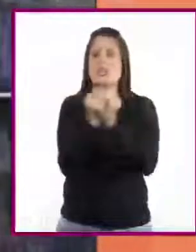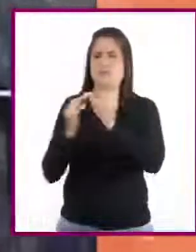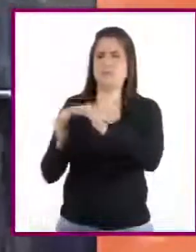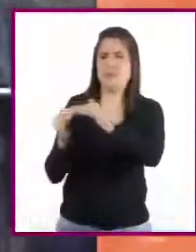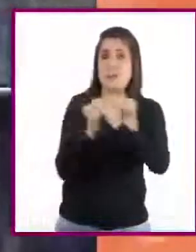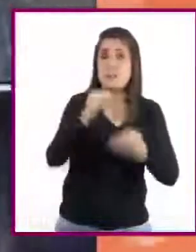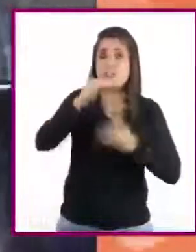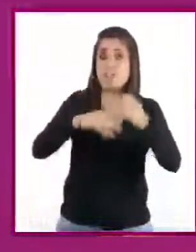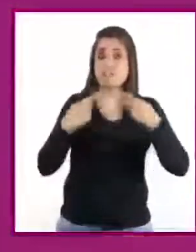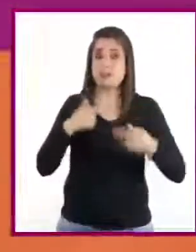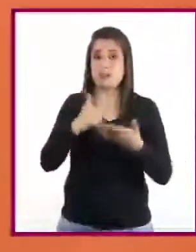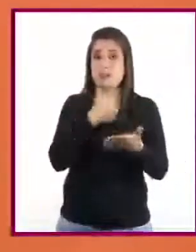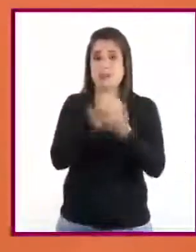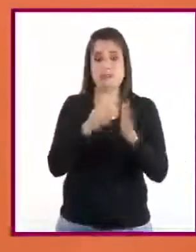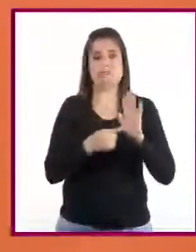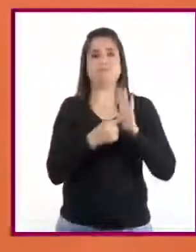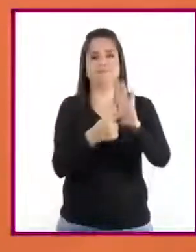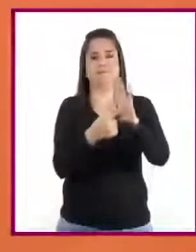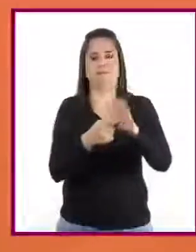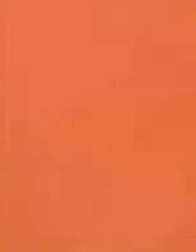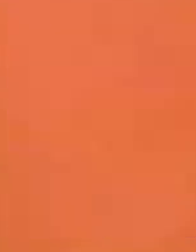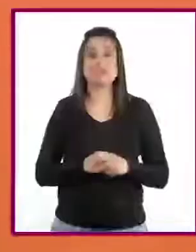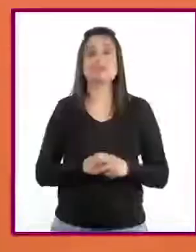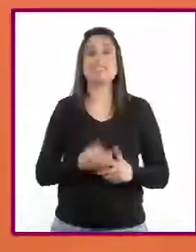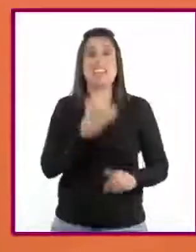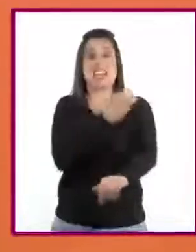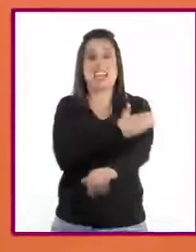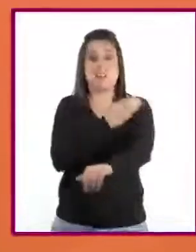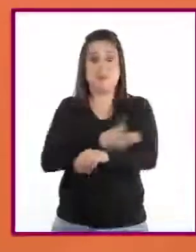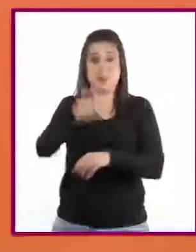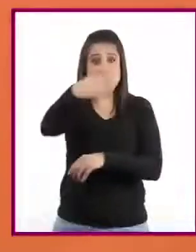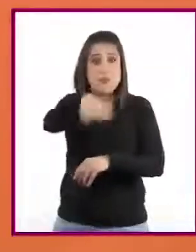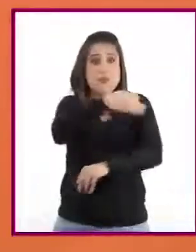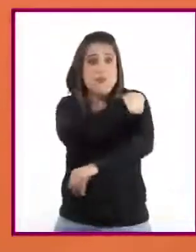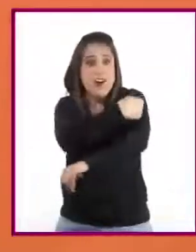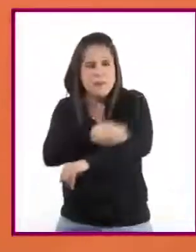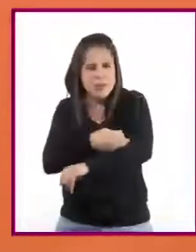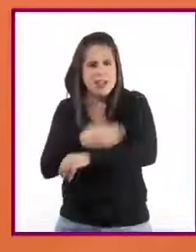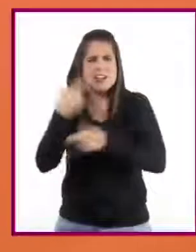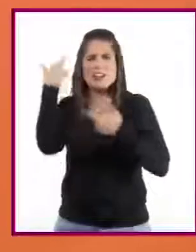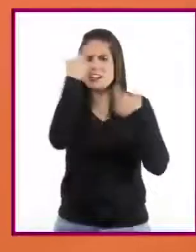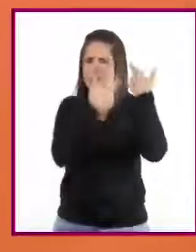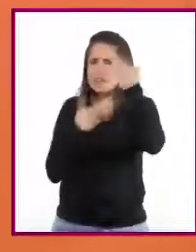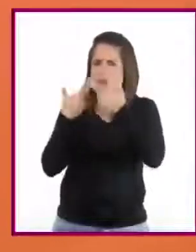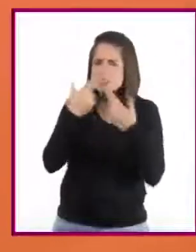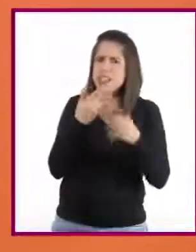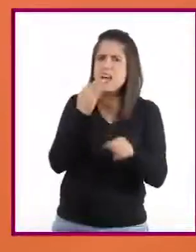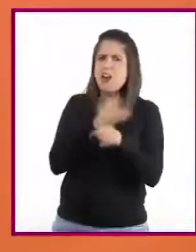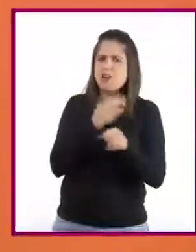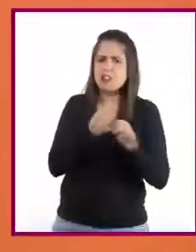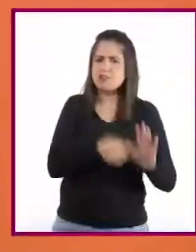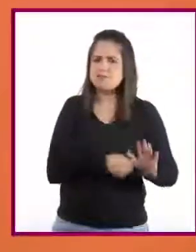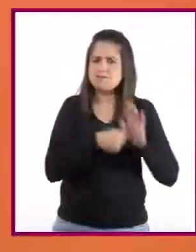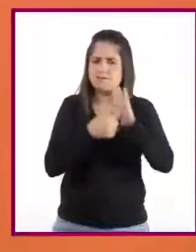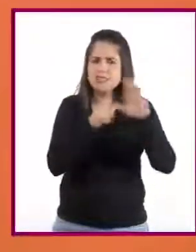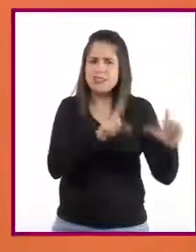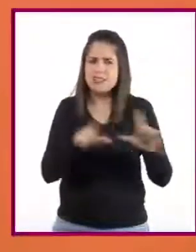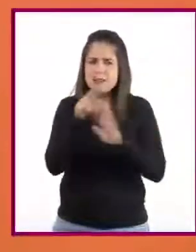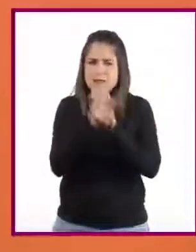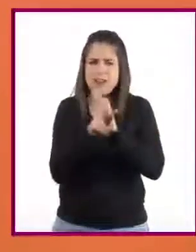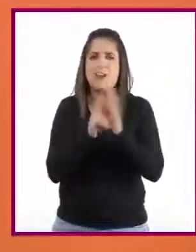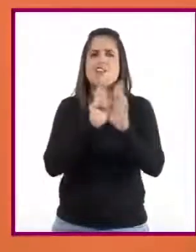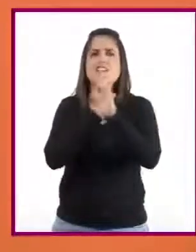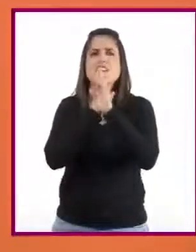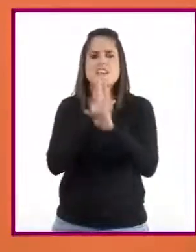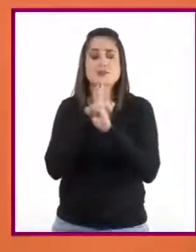todos los ciudadanos ante la ley. En compañía de sus familiares, analicen la situación que se presentó en la cápsula y